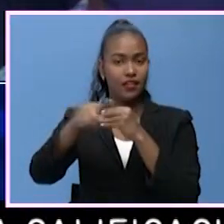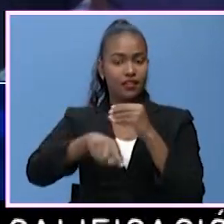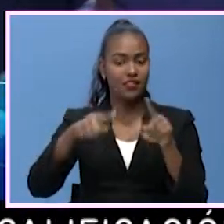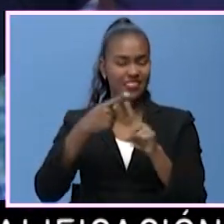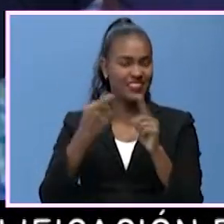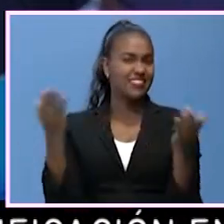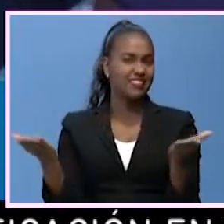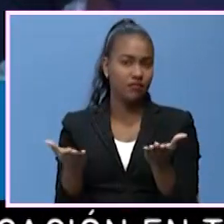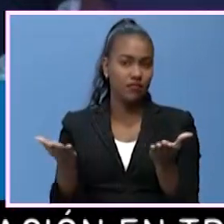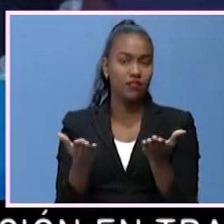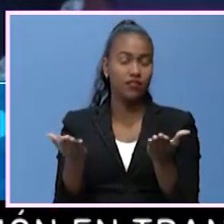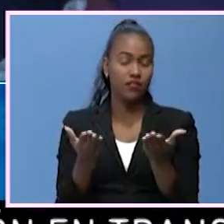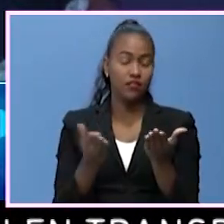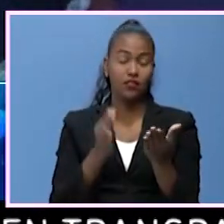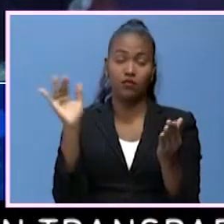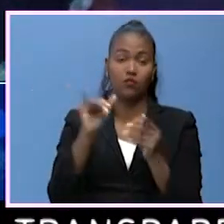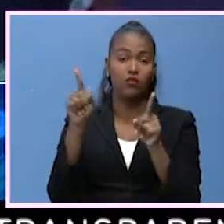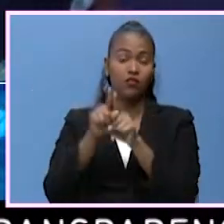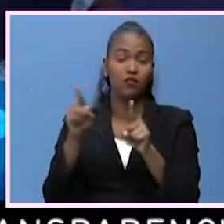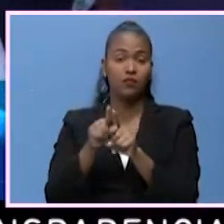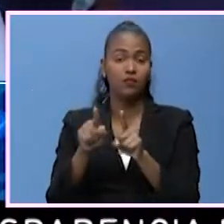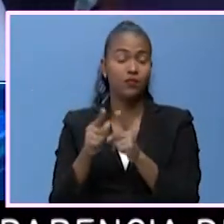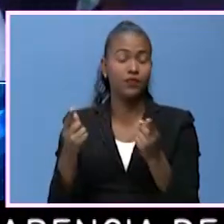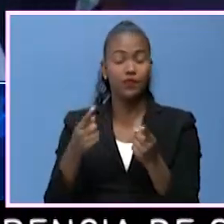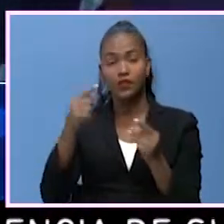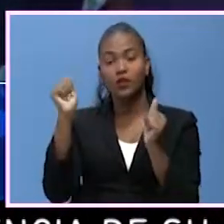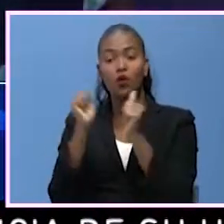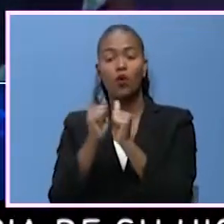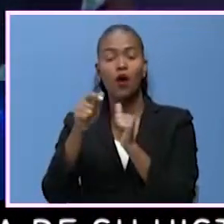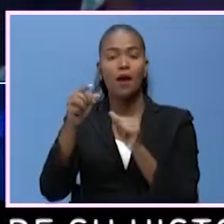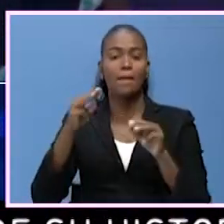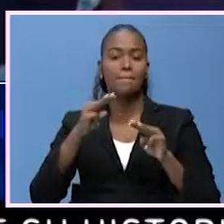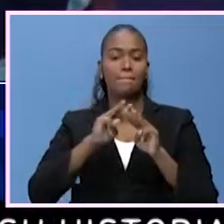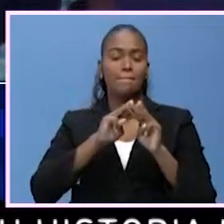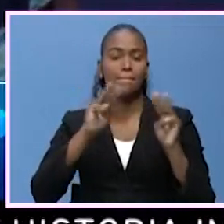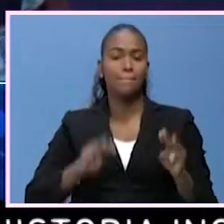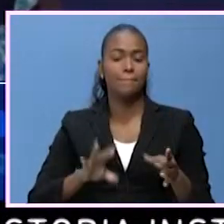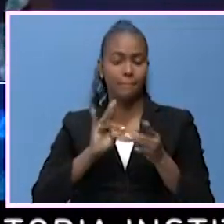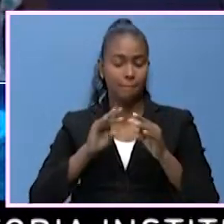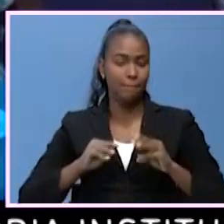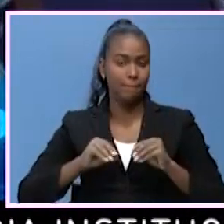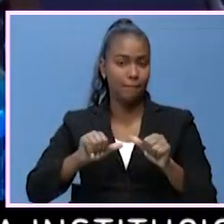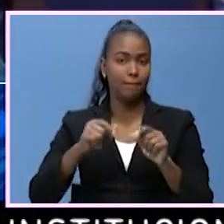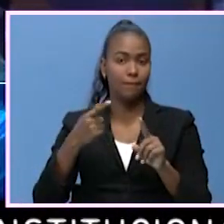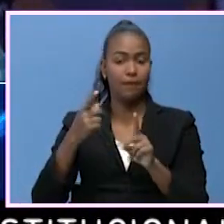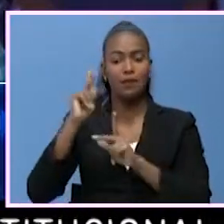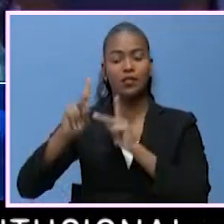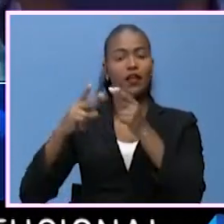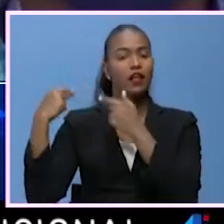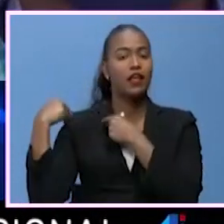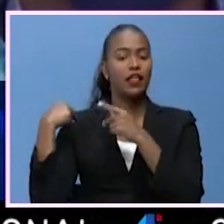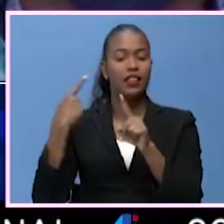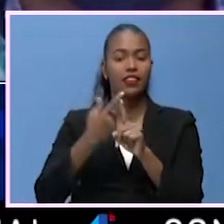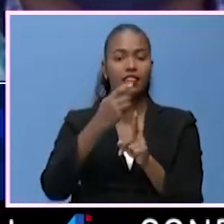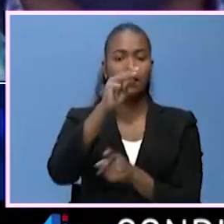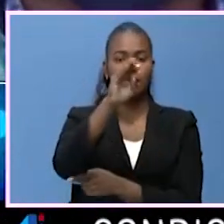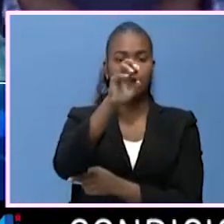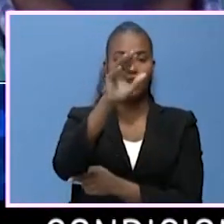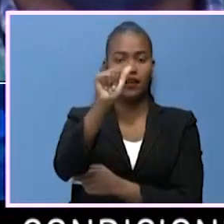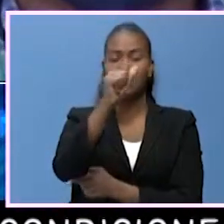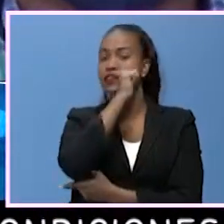aquí, así como también con el ministro de Agricultura, las autoridades del Merca Santo Domingo,